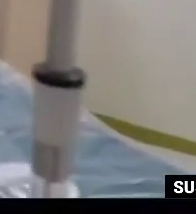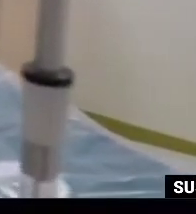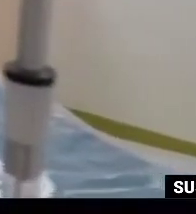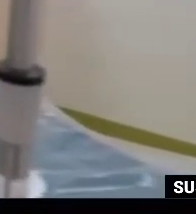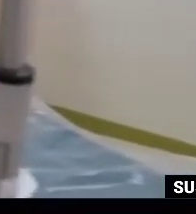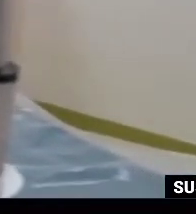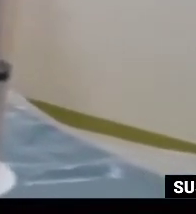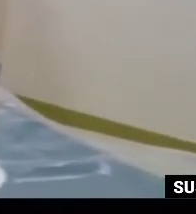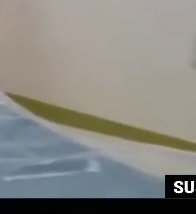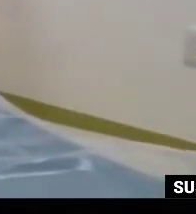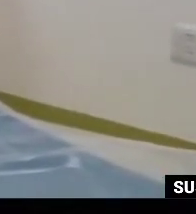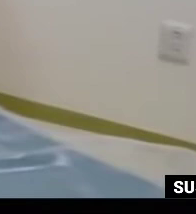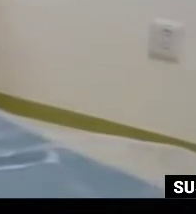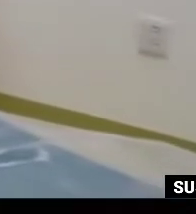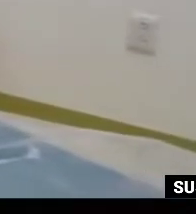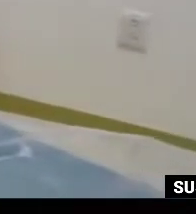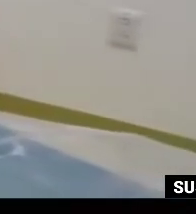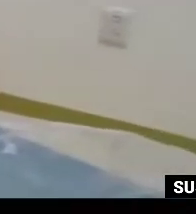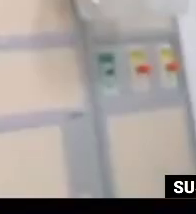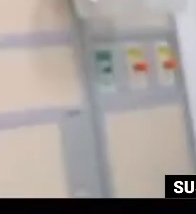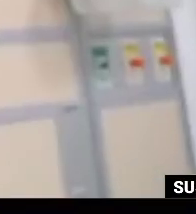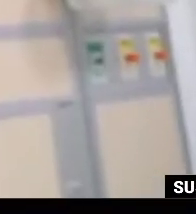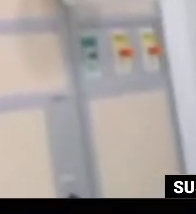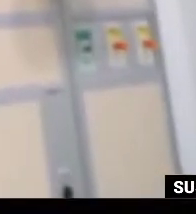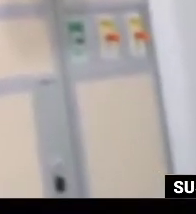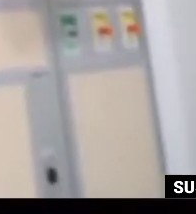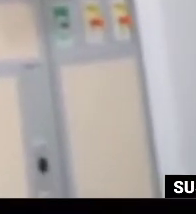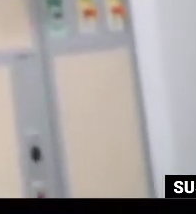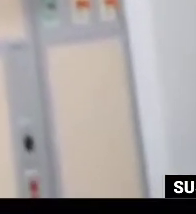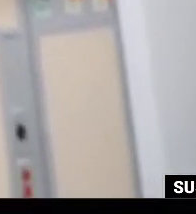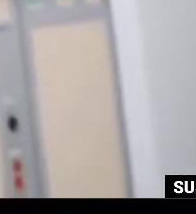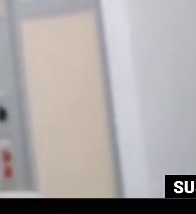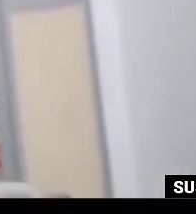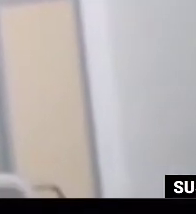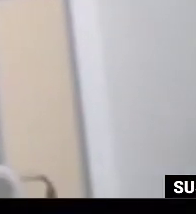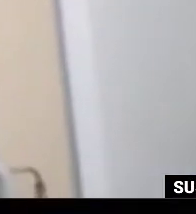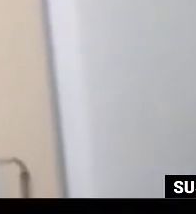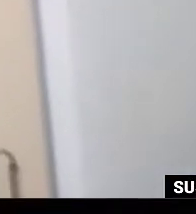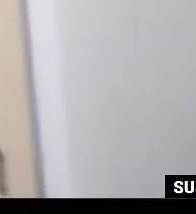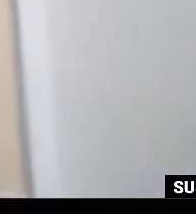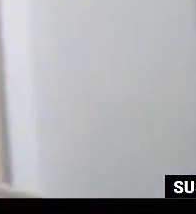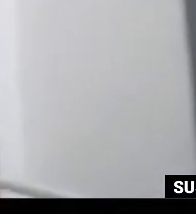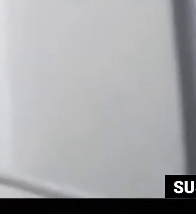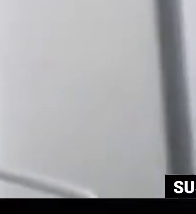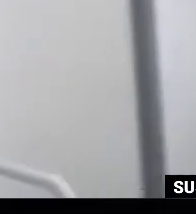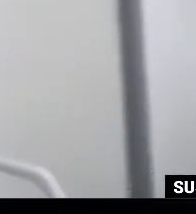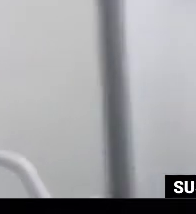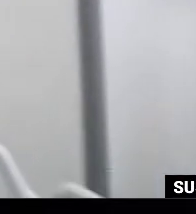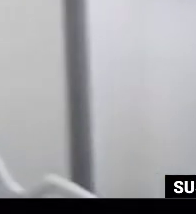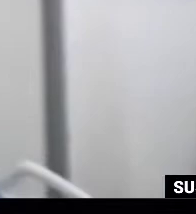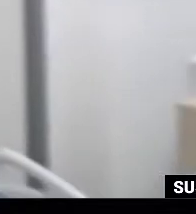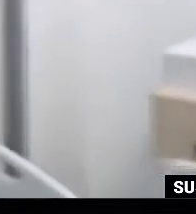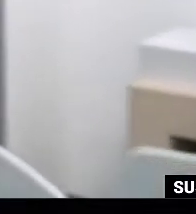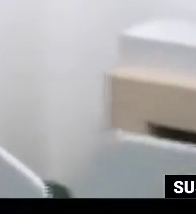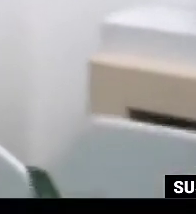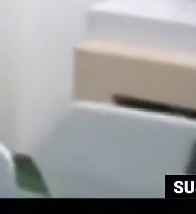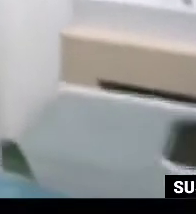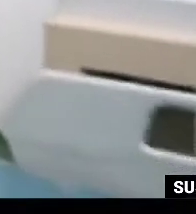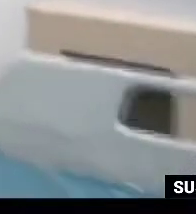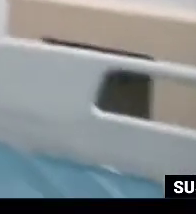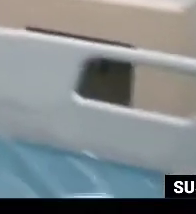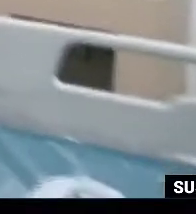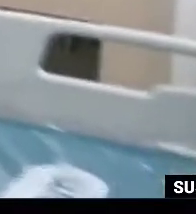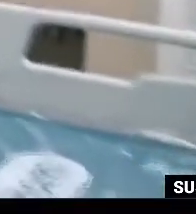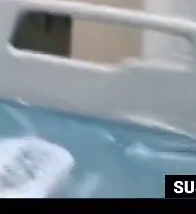para pacientes que no son COVID. Vamos a dar atención de pacientes. ¿Sí?